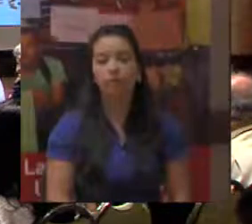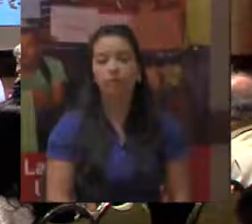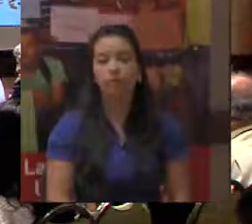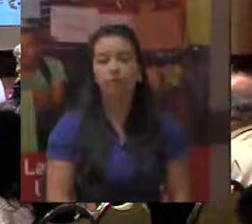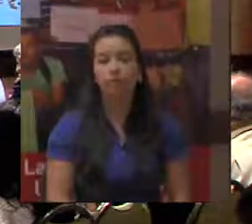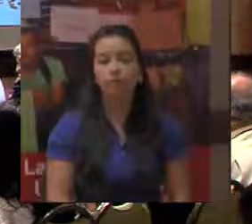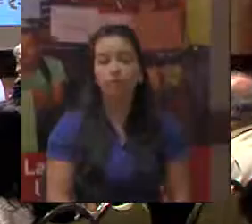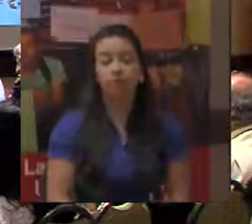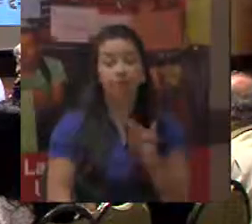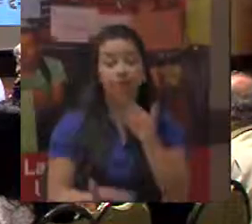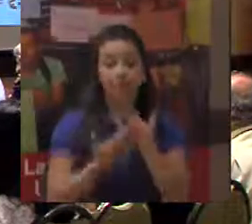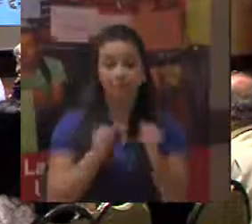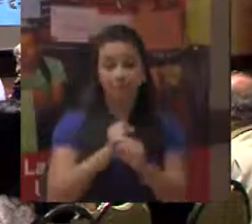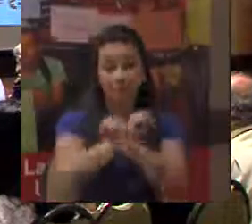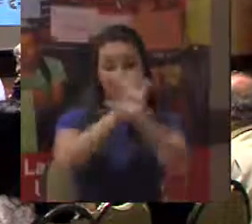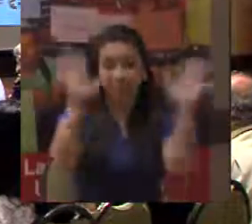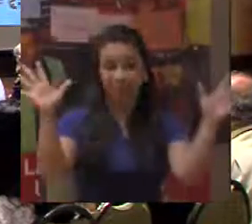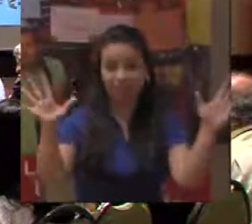Muy buenos días a todos.